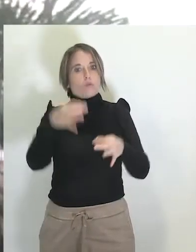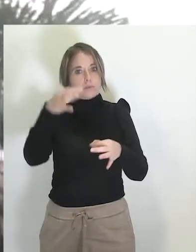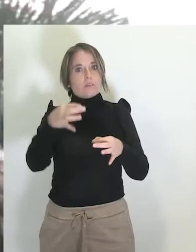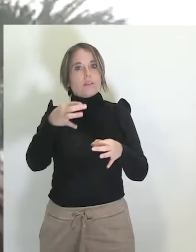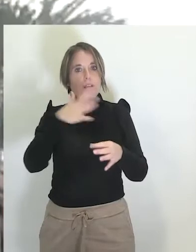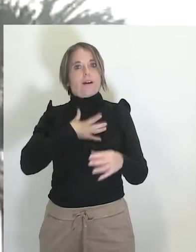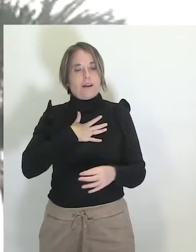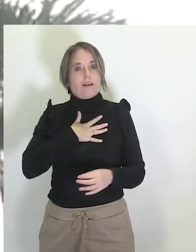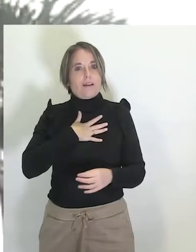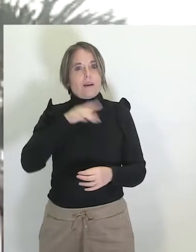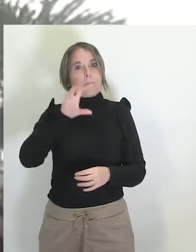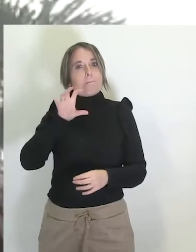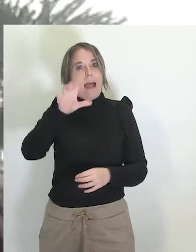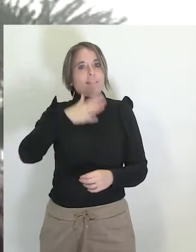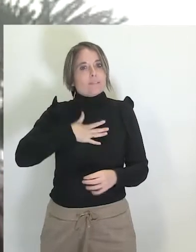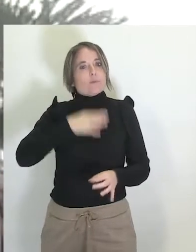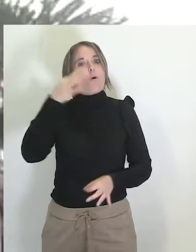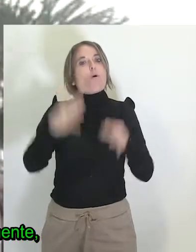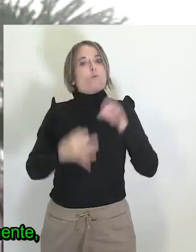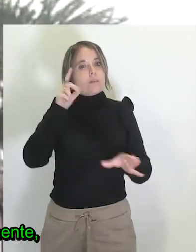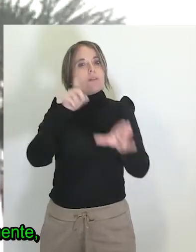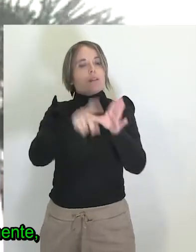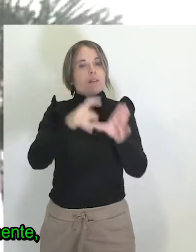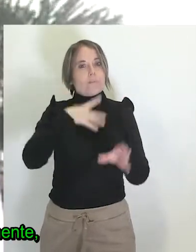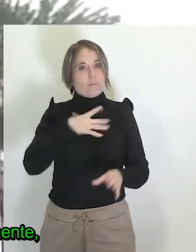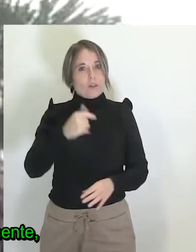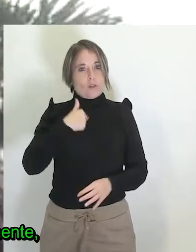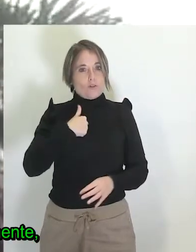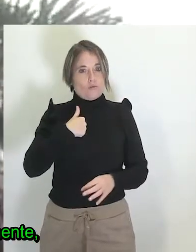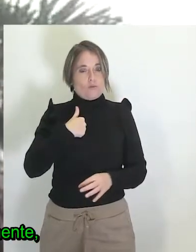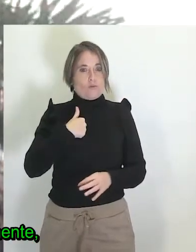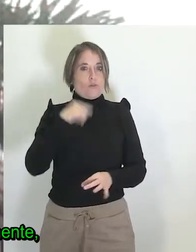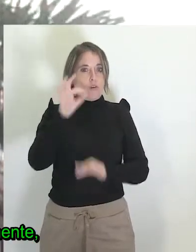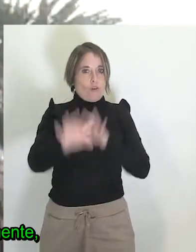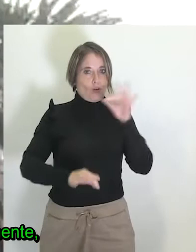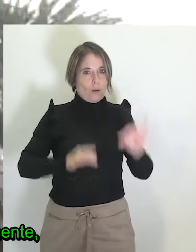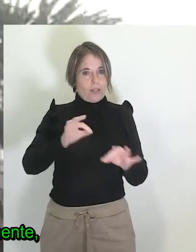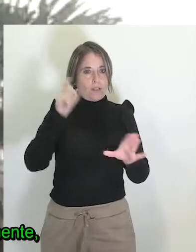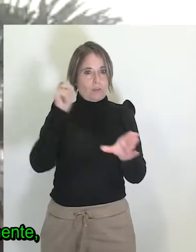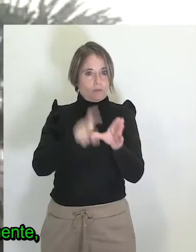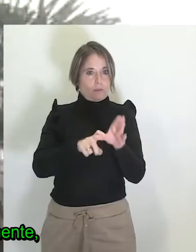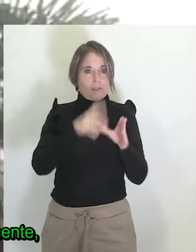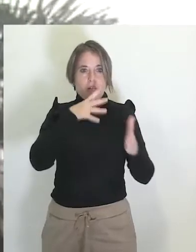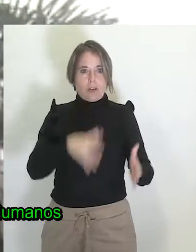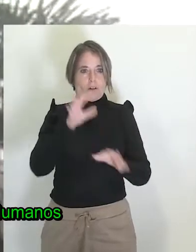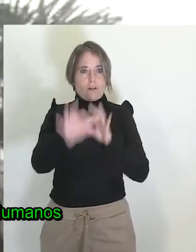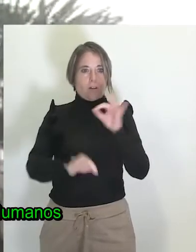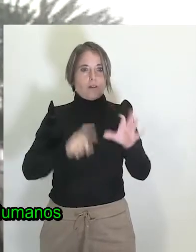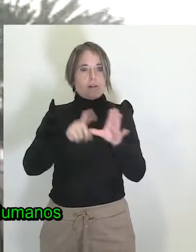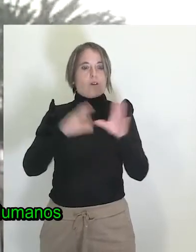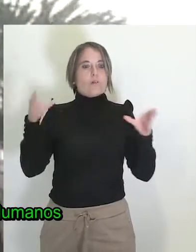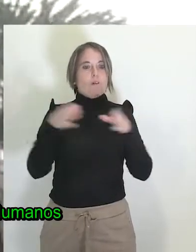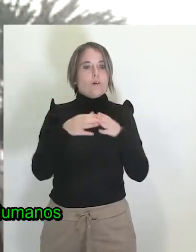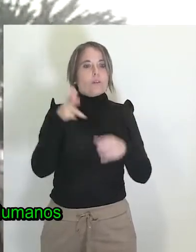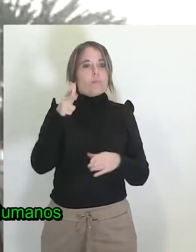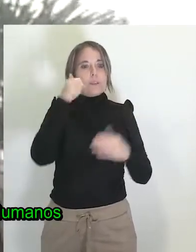justicia en nuestro país. La organización a la cual yo pertenezco actualmente, que es el